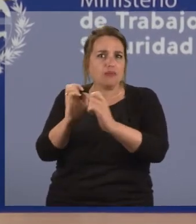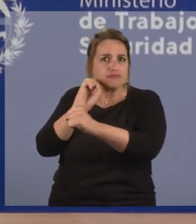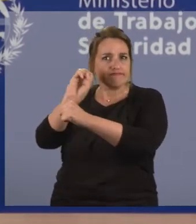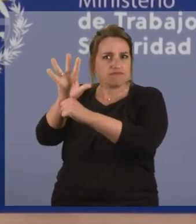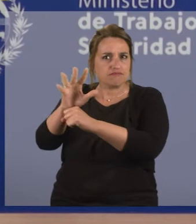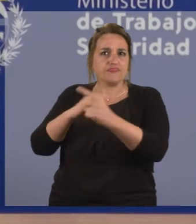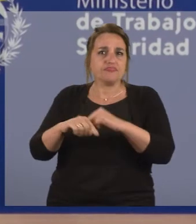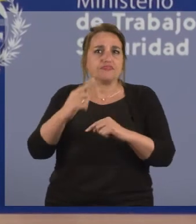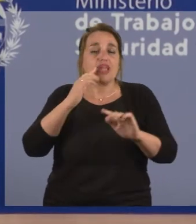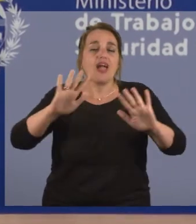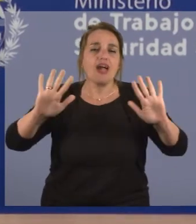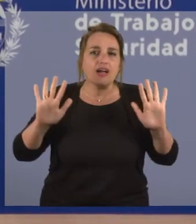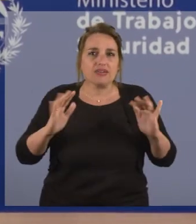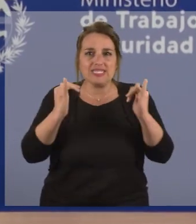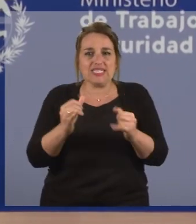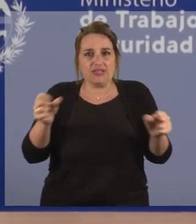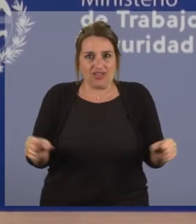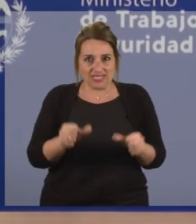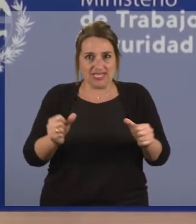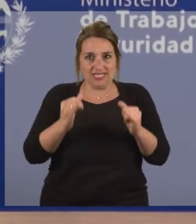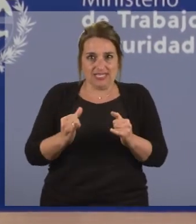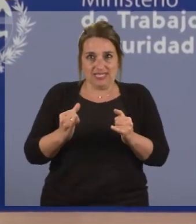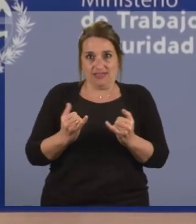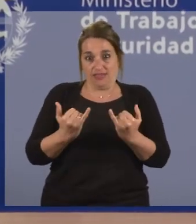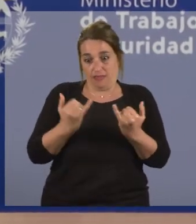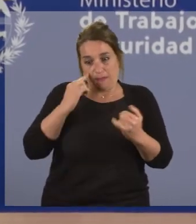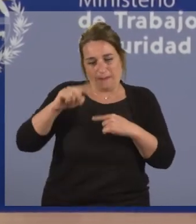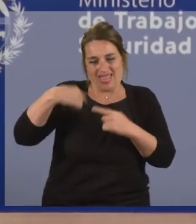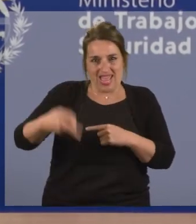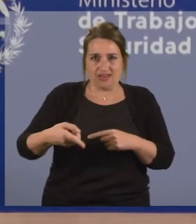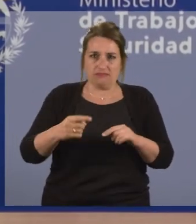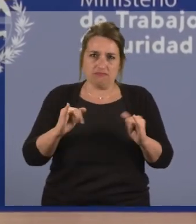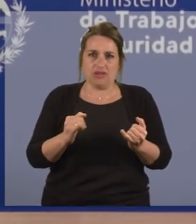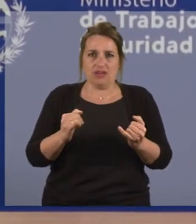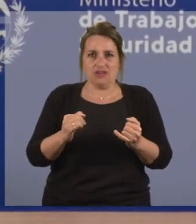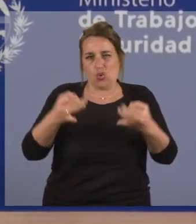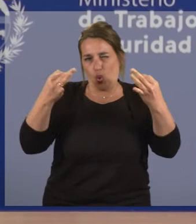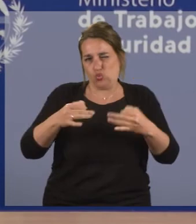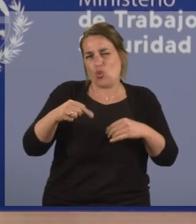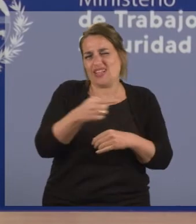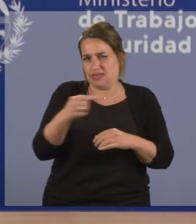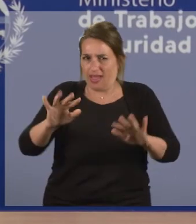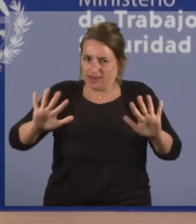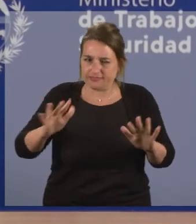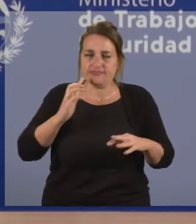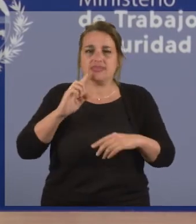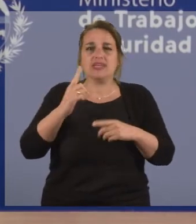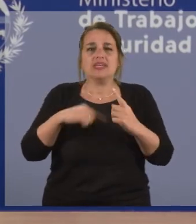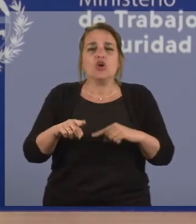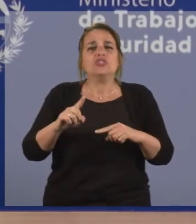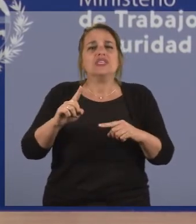Parlamento, que seguramente se va a tratar en el día de mañana, o mejor dicho, en el correr de esta